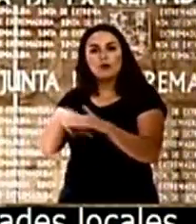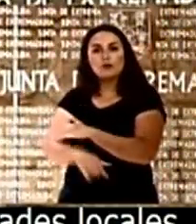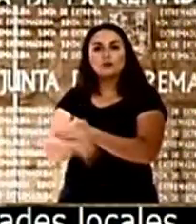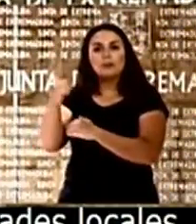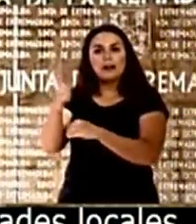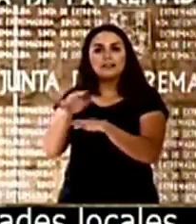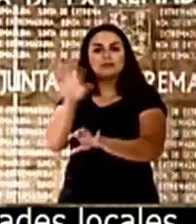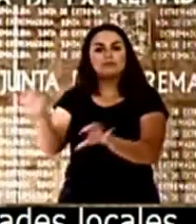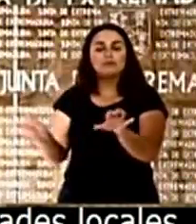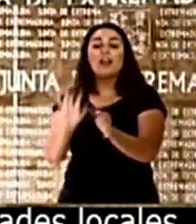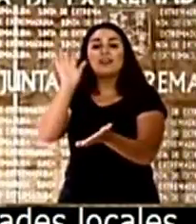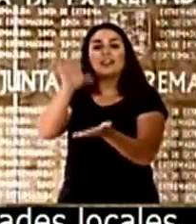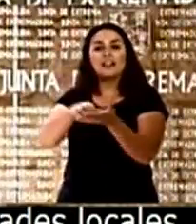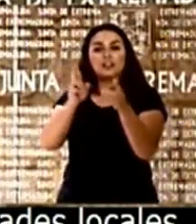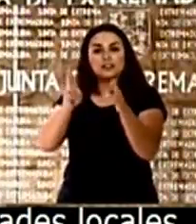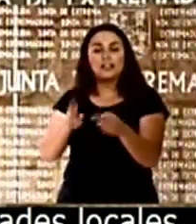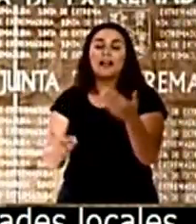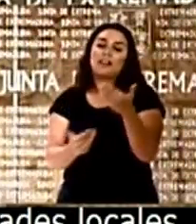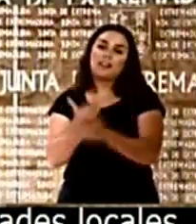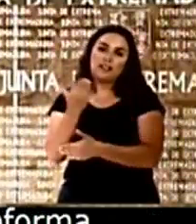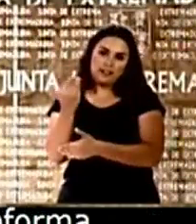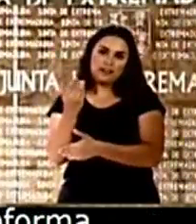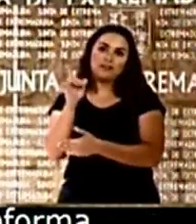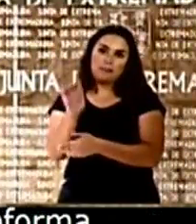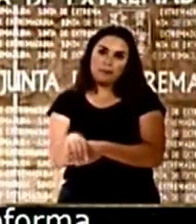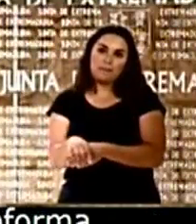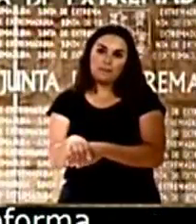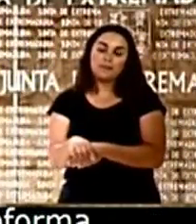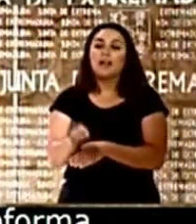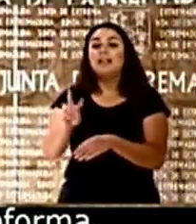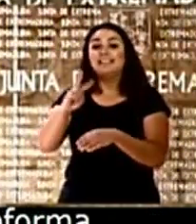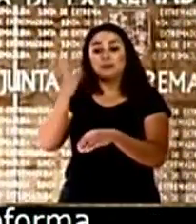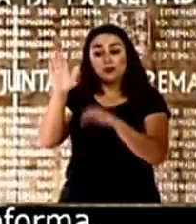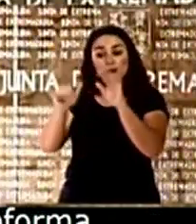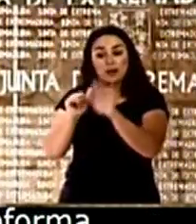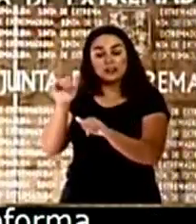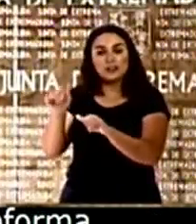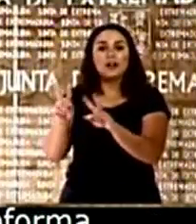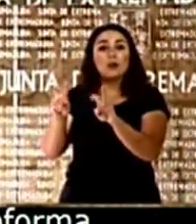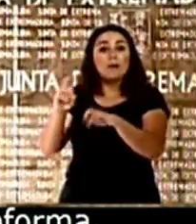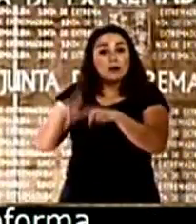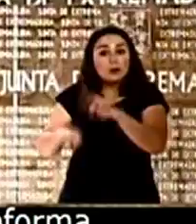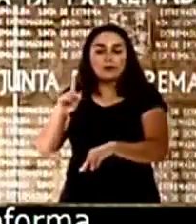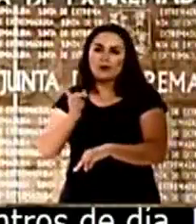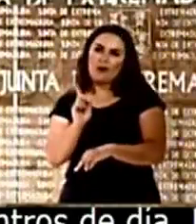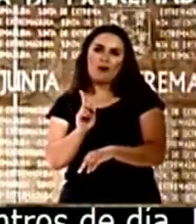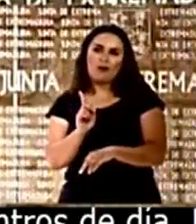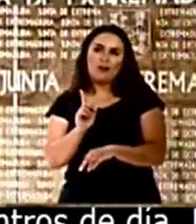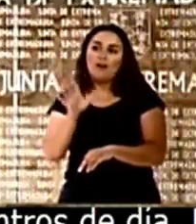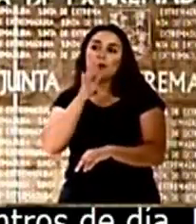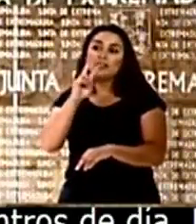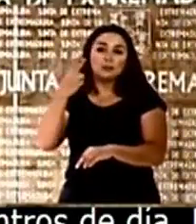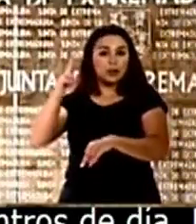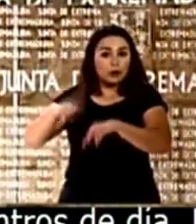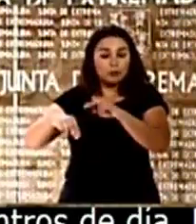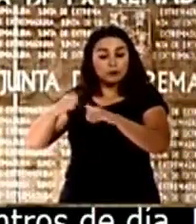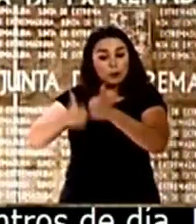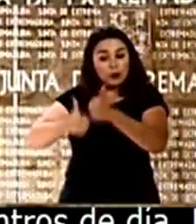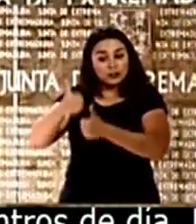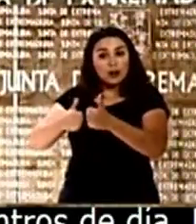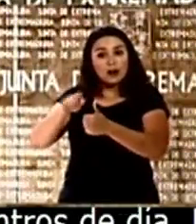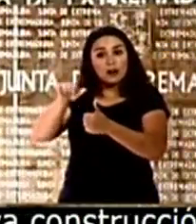de centros residenciales y centros de día. Es decir, en la segunda convocatoria no está la nueva construcción, porque la segunda convocatoria se